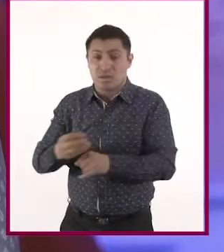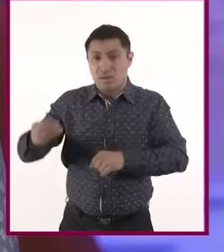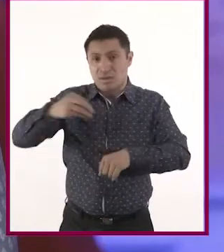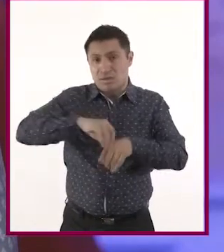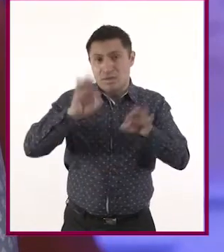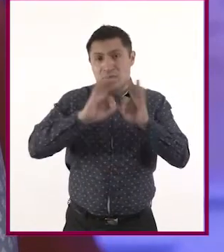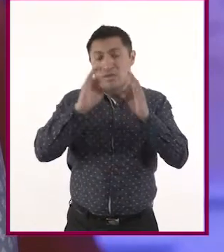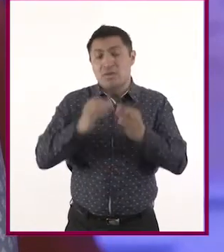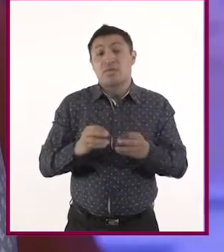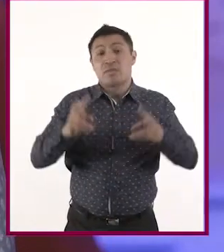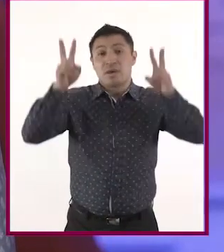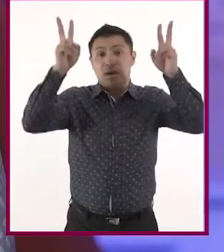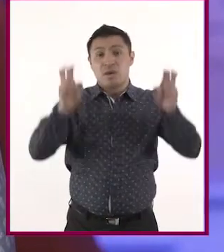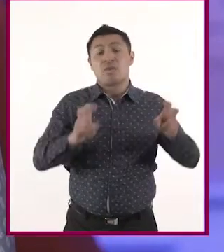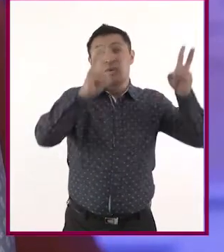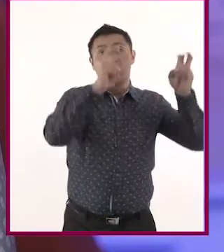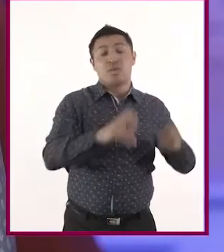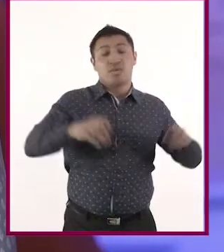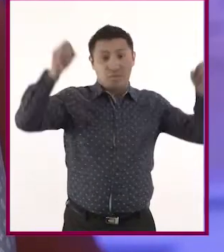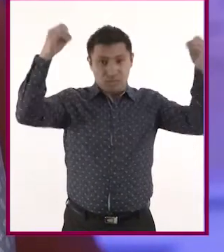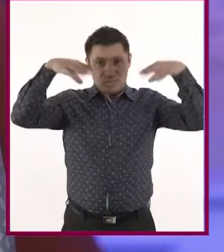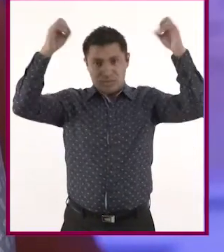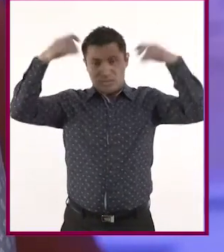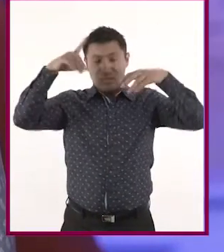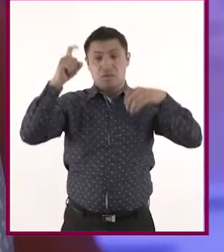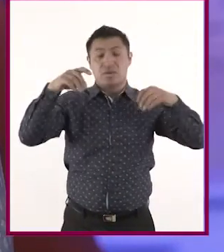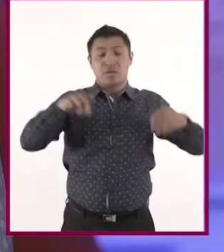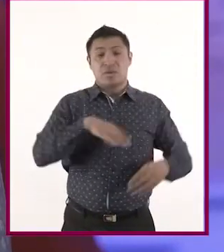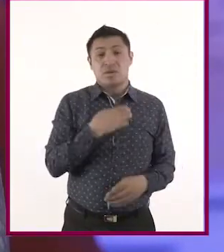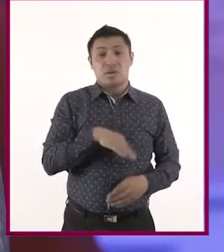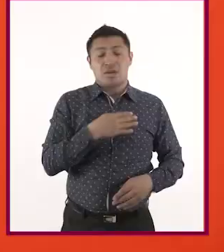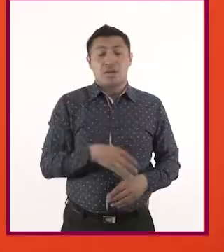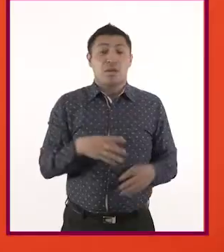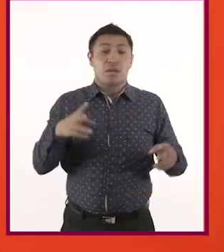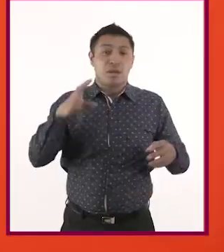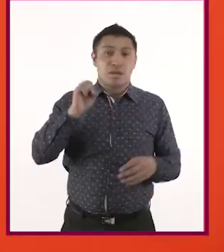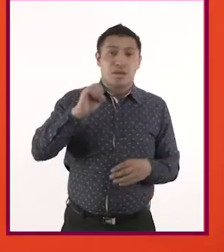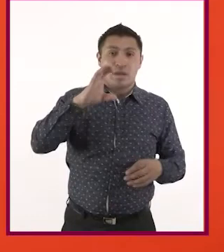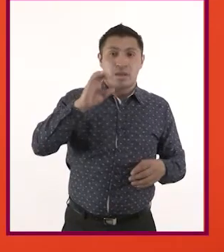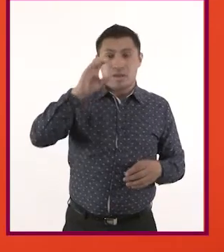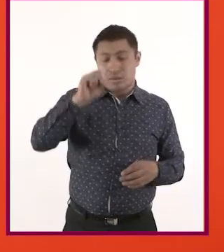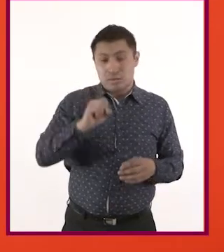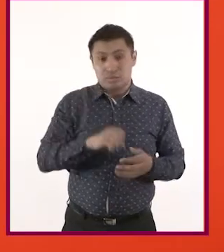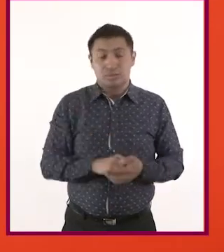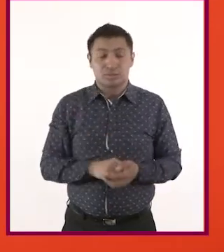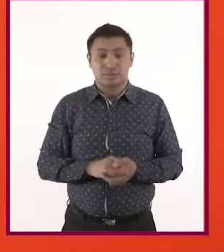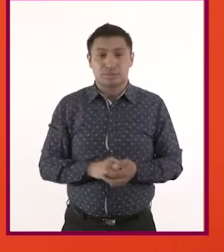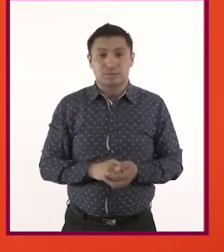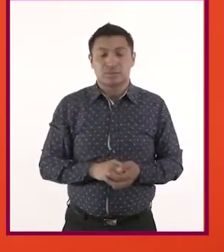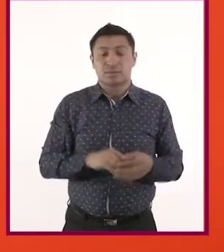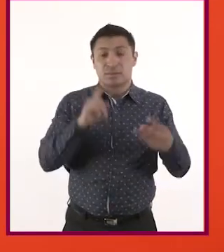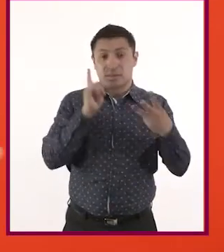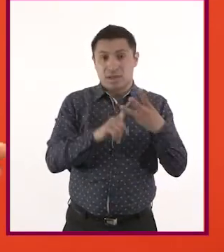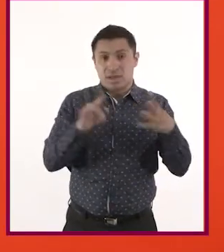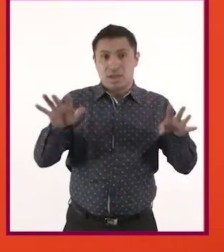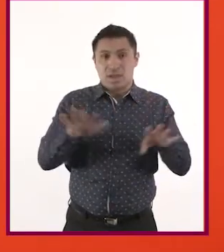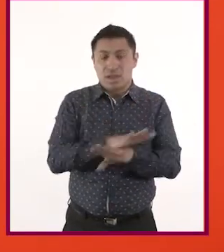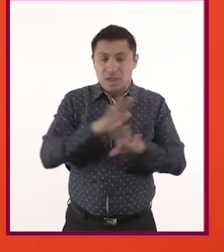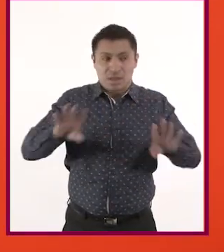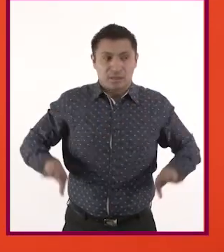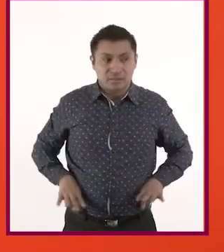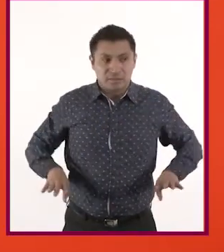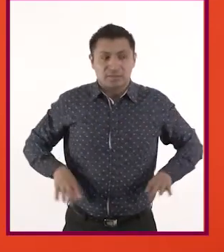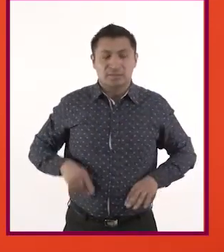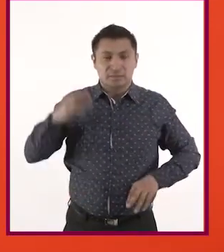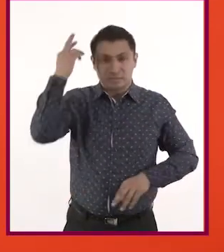técnicas de captación de agua de lluvia, baños secos, filtración de agua o similares. 3. Cambia tus hábitos. Analiza tus hábitos